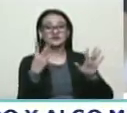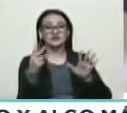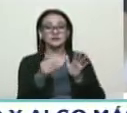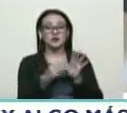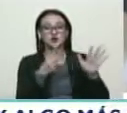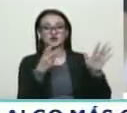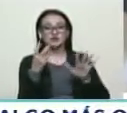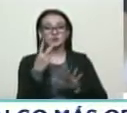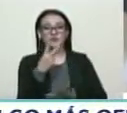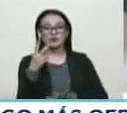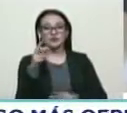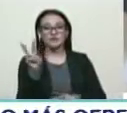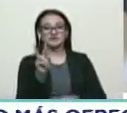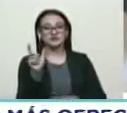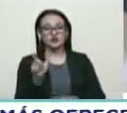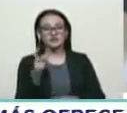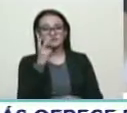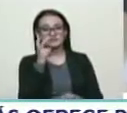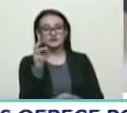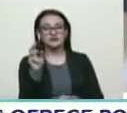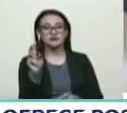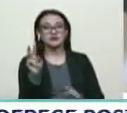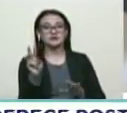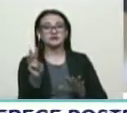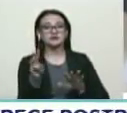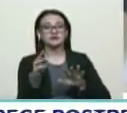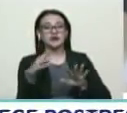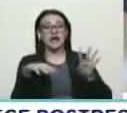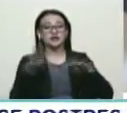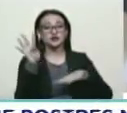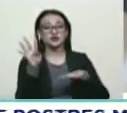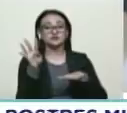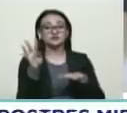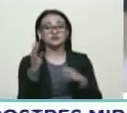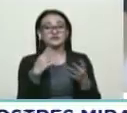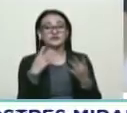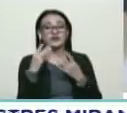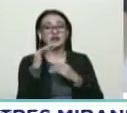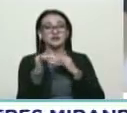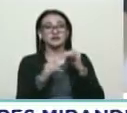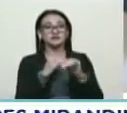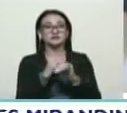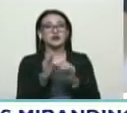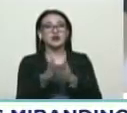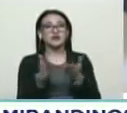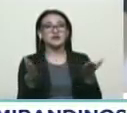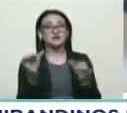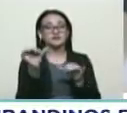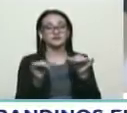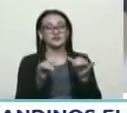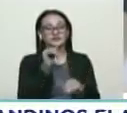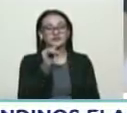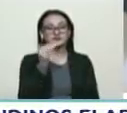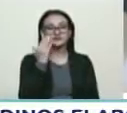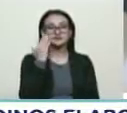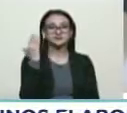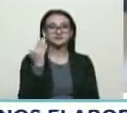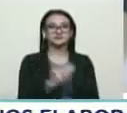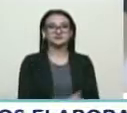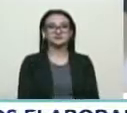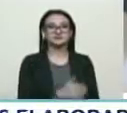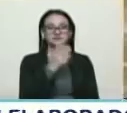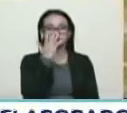647.822 venezolanos visitaron la 14ª Feria Internacional del Libro de Venezuela 2018. Adriana Tobar nos amplía. Adelante, Adriana, te